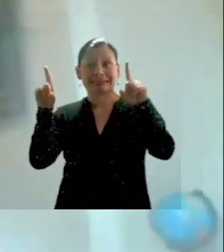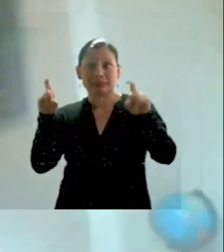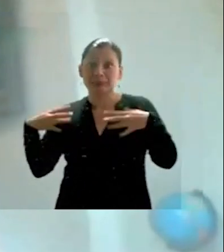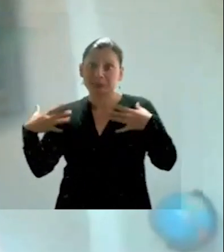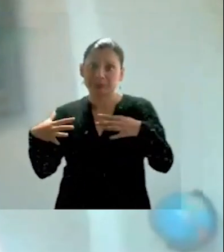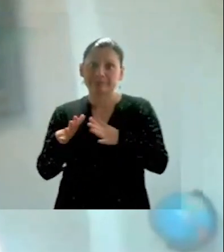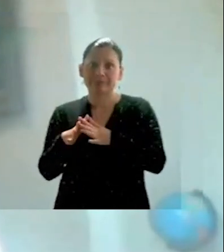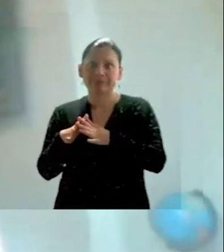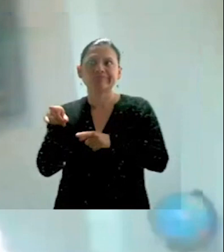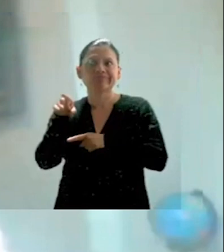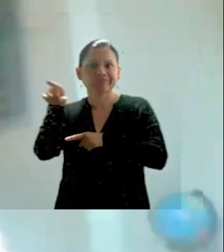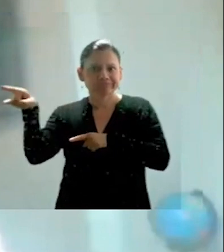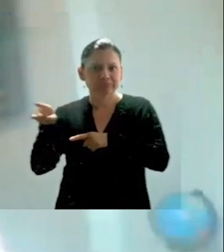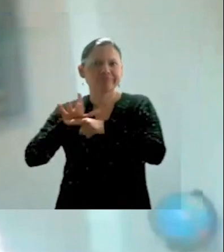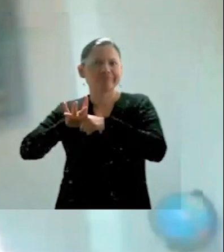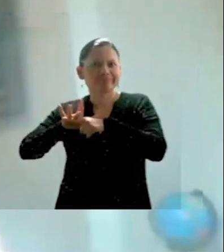sobre si realmente